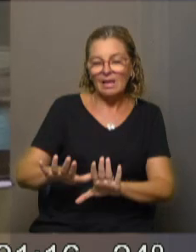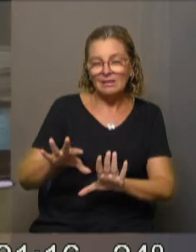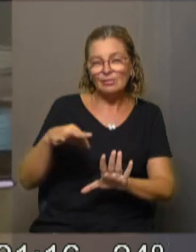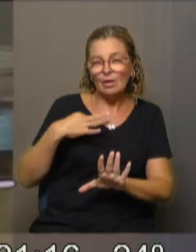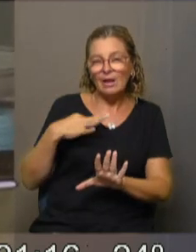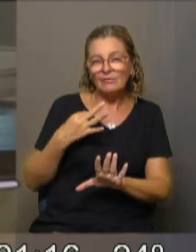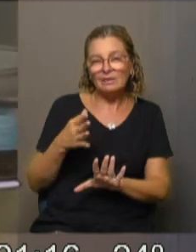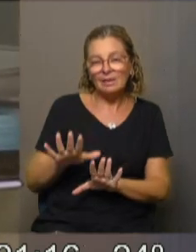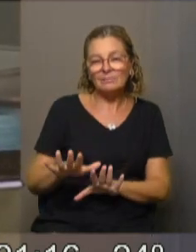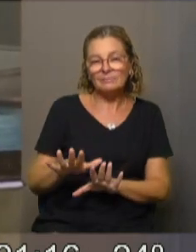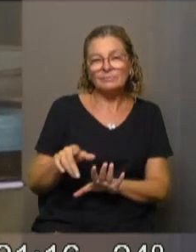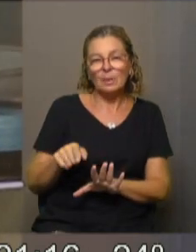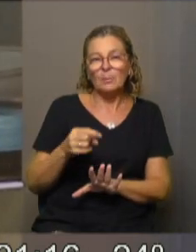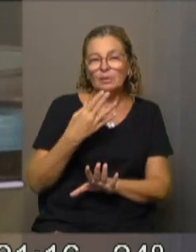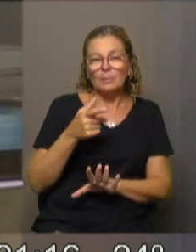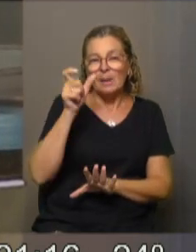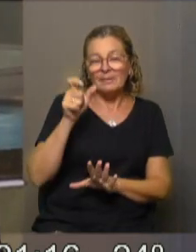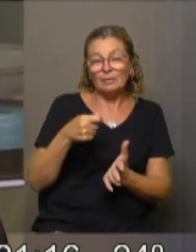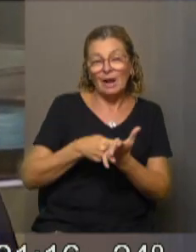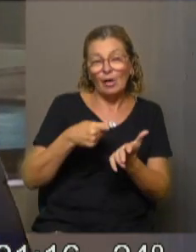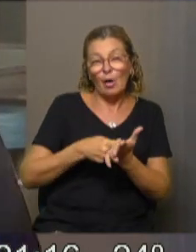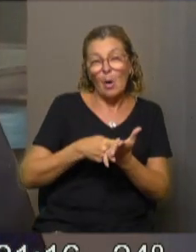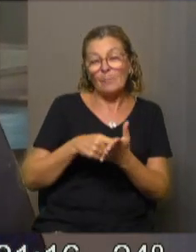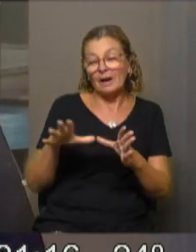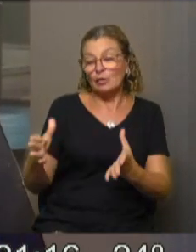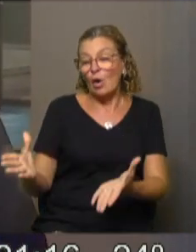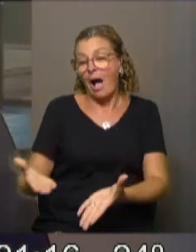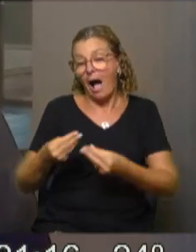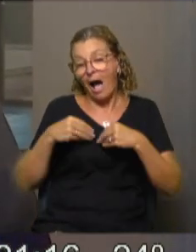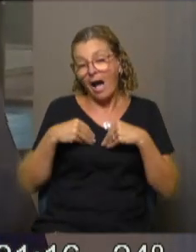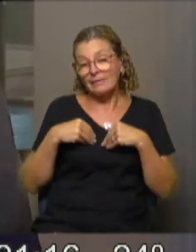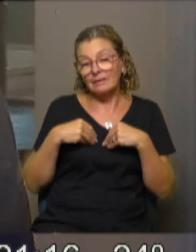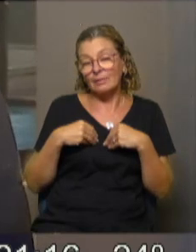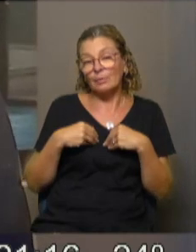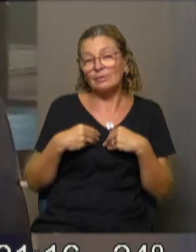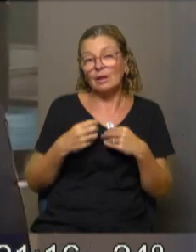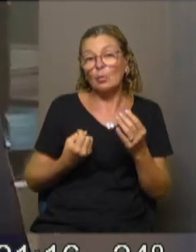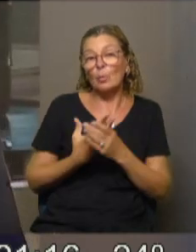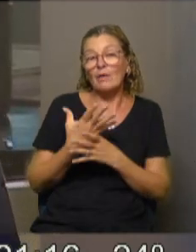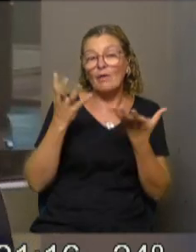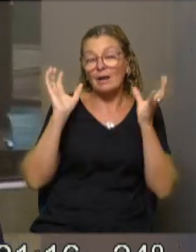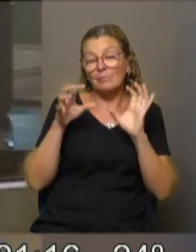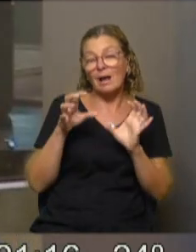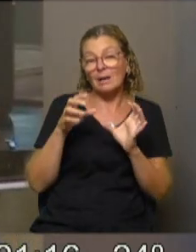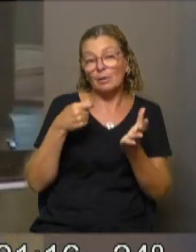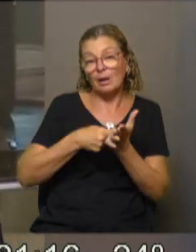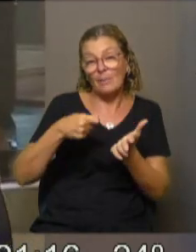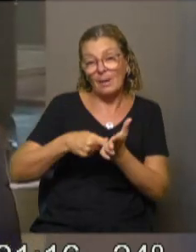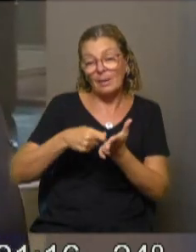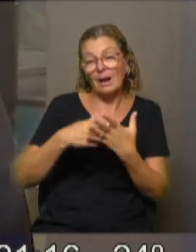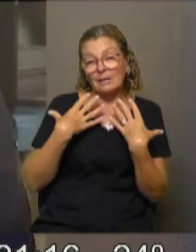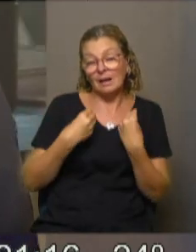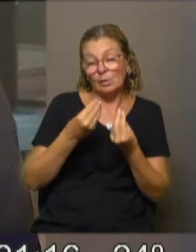vida y por esto, ¿no? Porque la gente compra y no adopta, porque no pueden recibir nuevos animales porque tienen que garpar la salud y